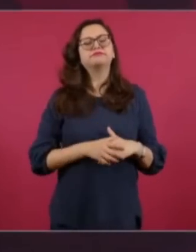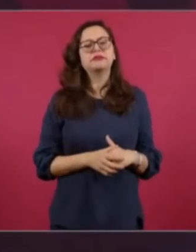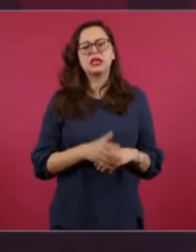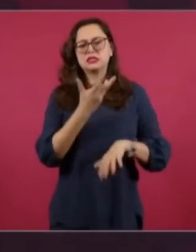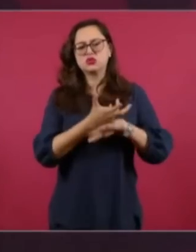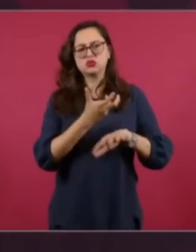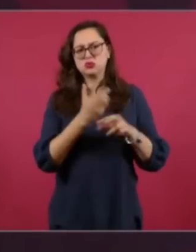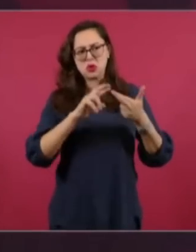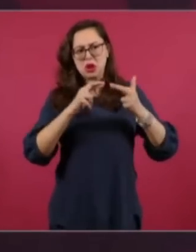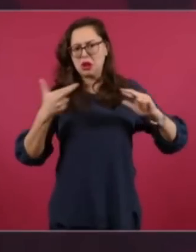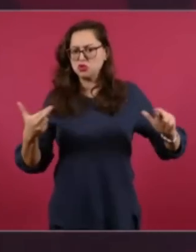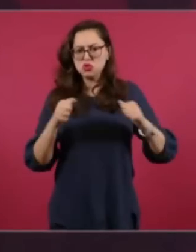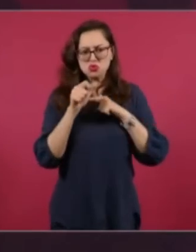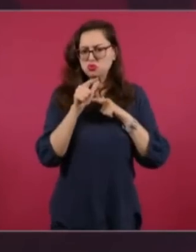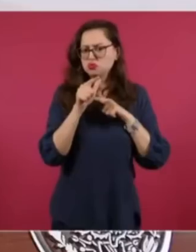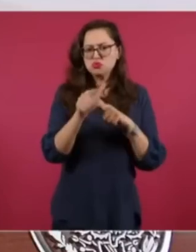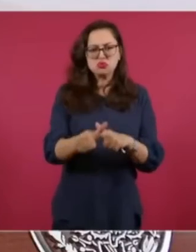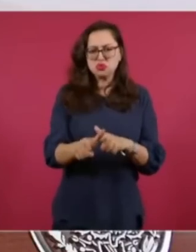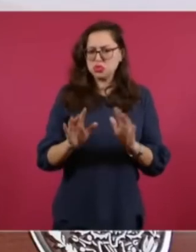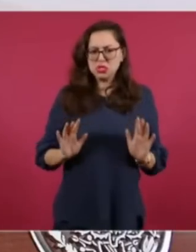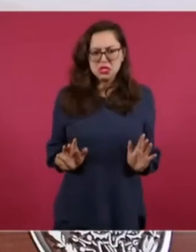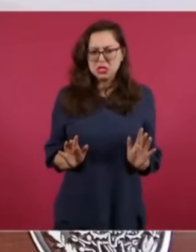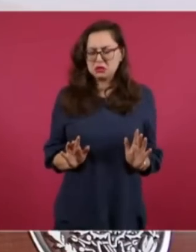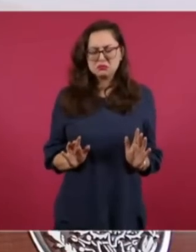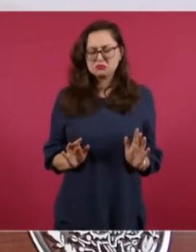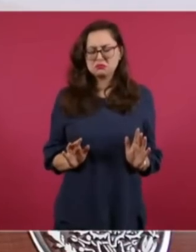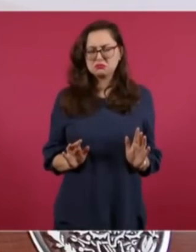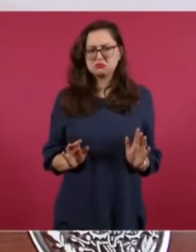Unidos. Solo hubo